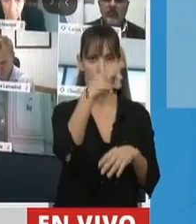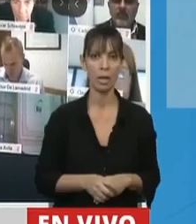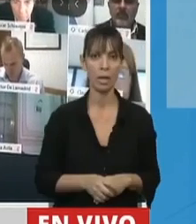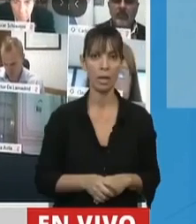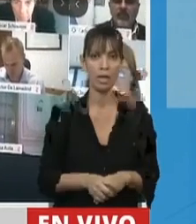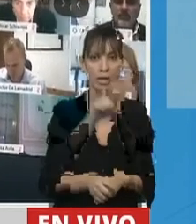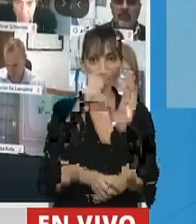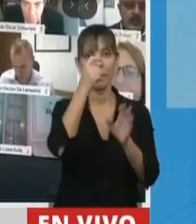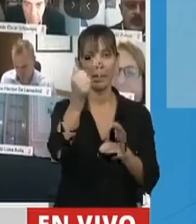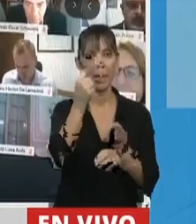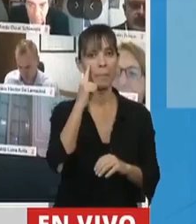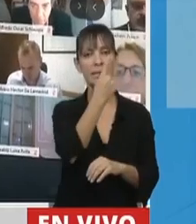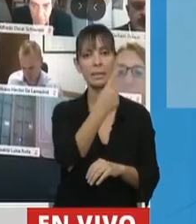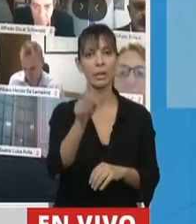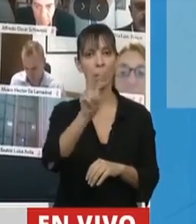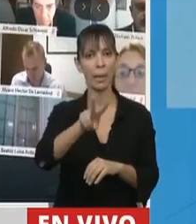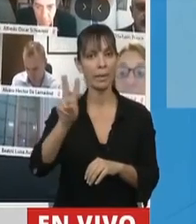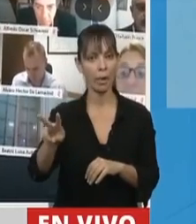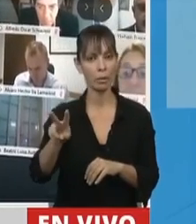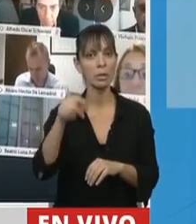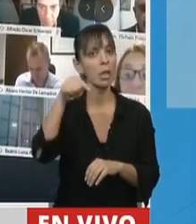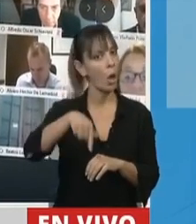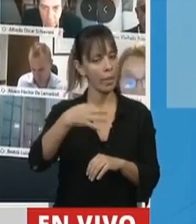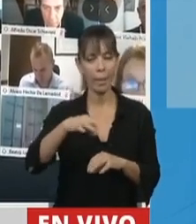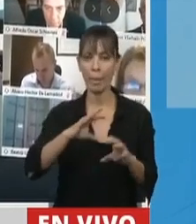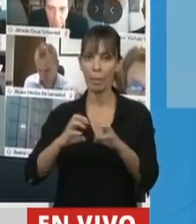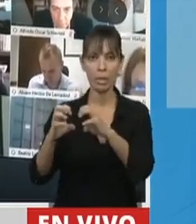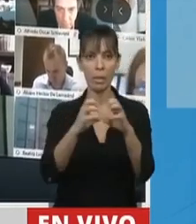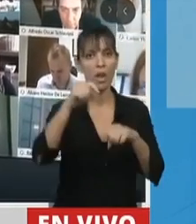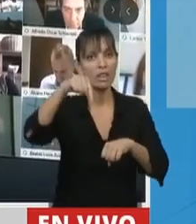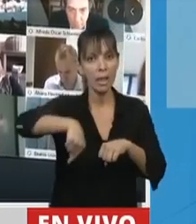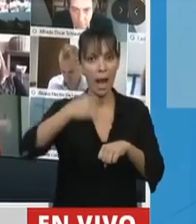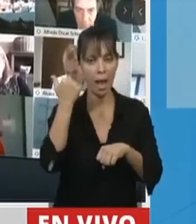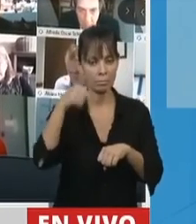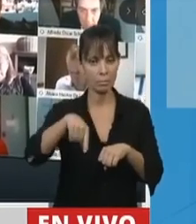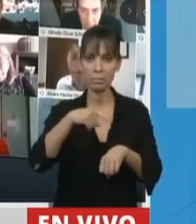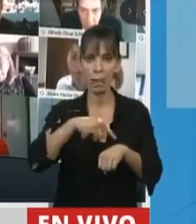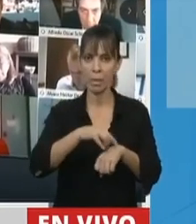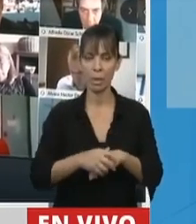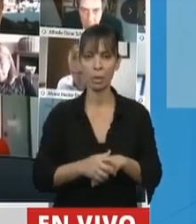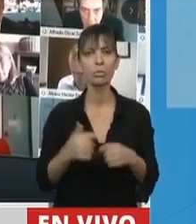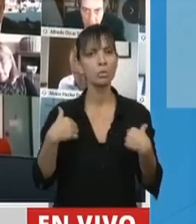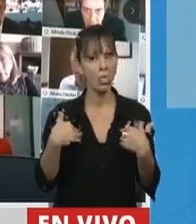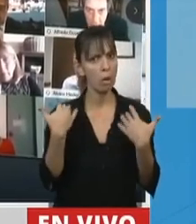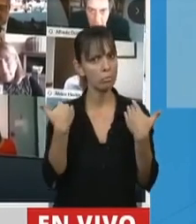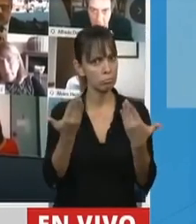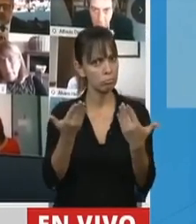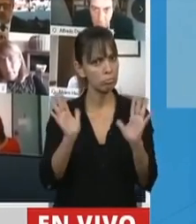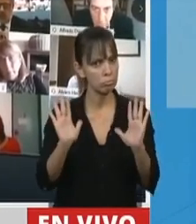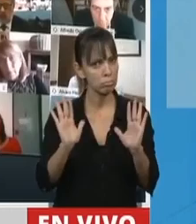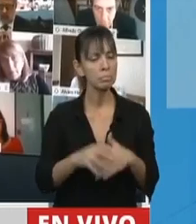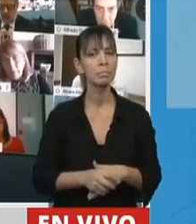y la ley 26.122 y le demos tratamiento en este mismo momento. Hago mérito, señor presidente,